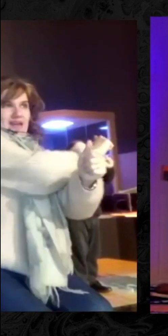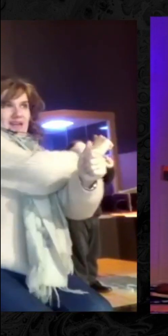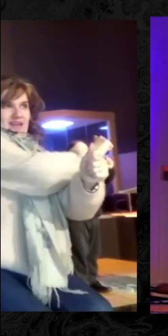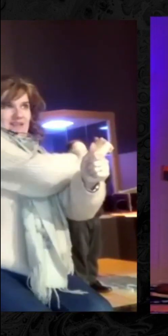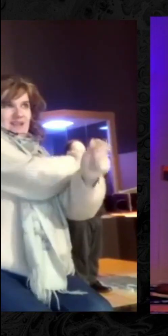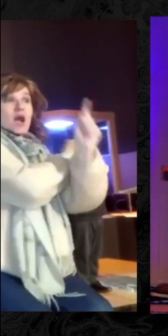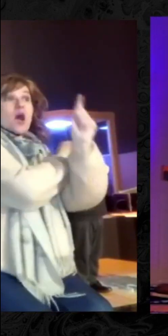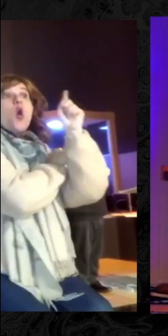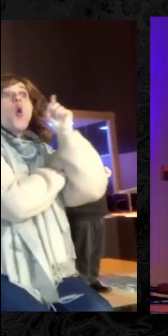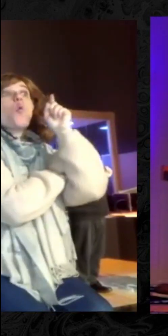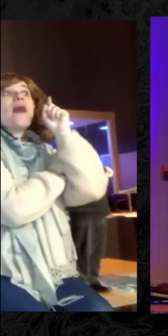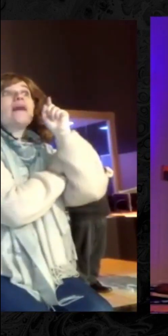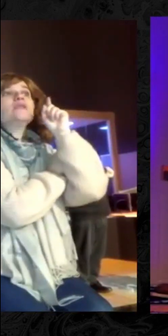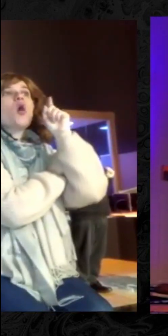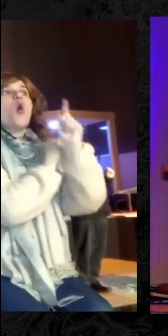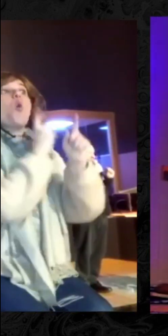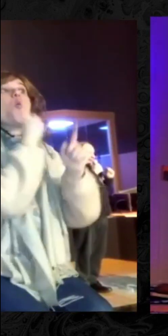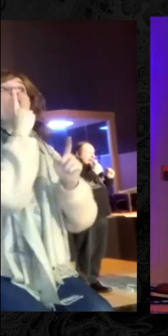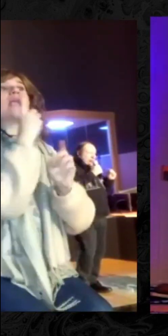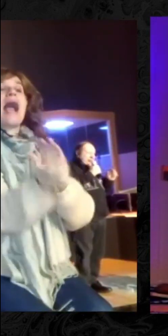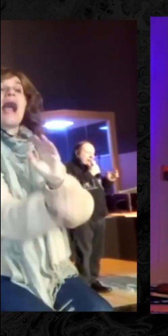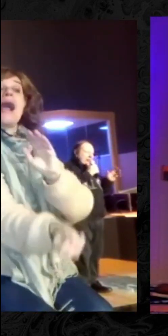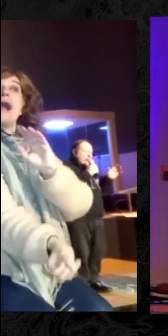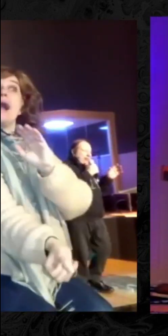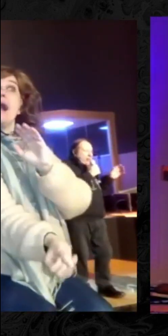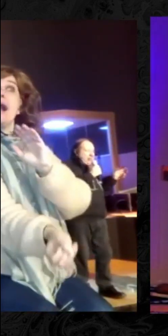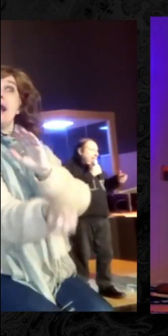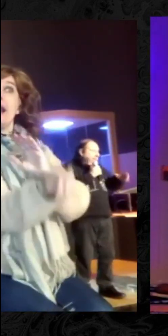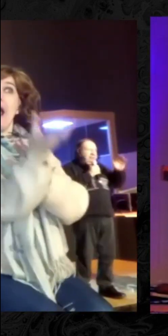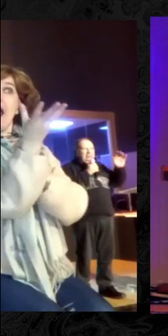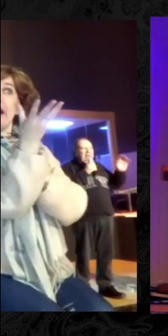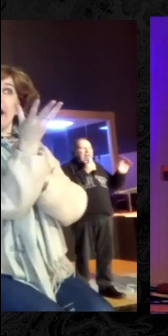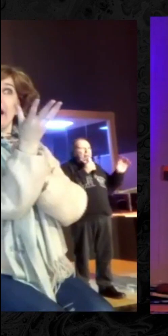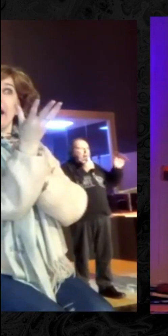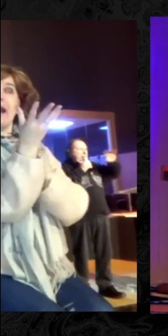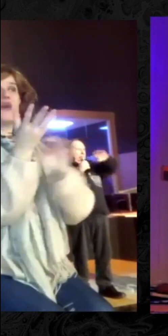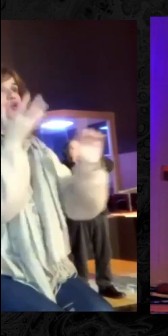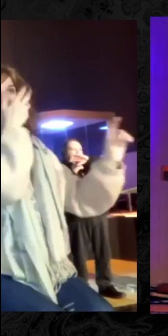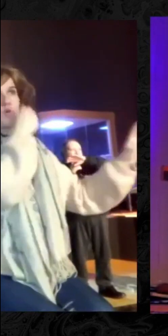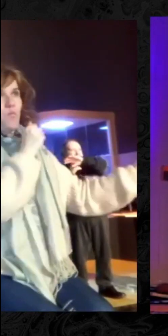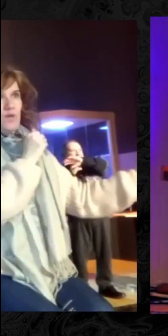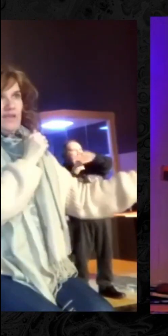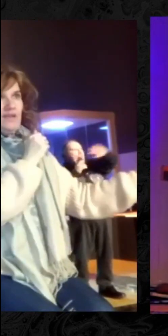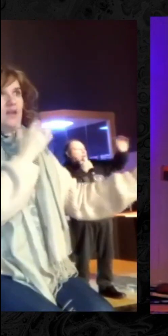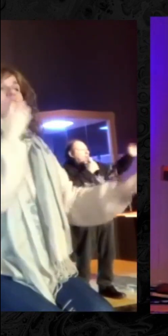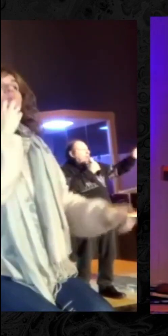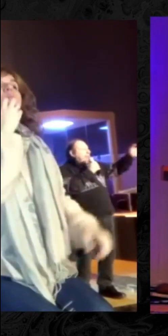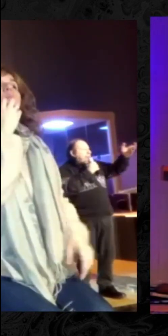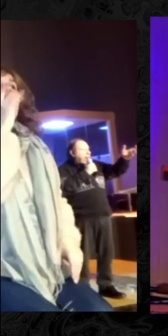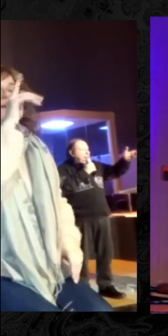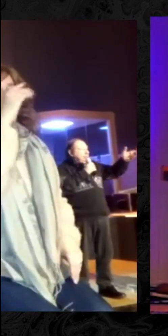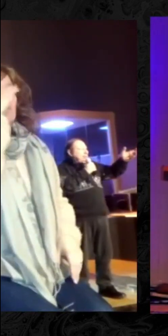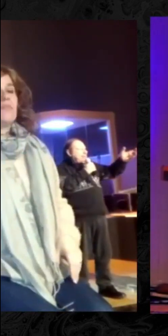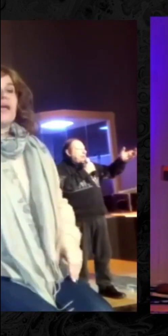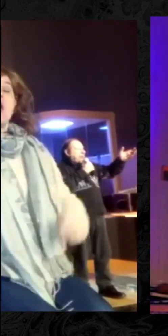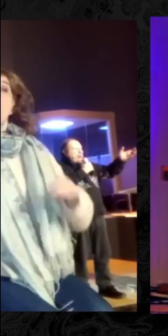una plaga creativa cuando dice por ejemplo de las moscas hace lo mismo porque lo que hace Dios es traer la mosca de un lugar y